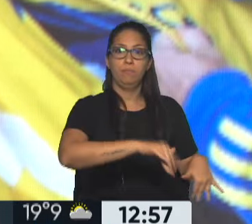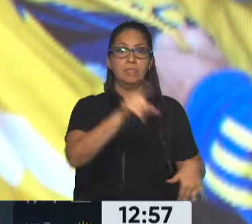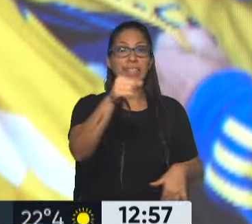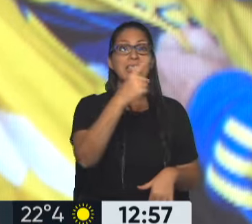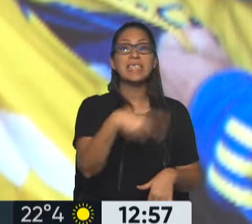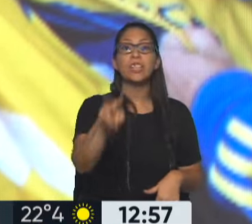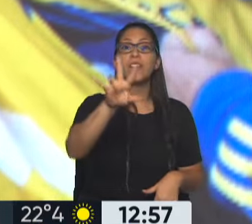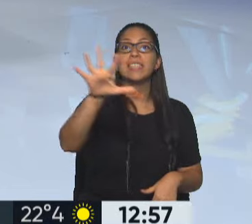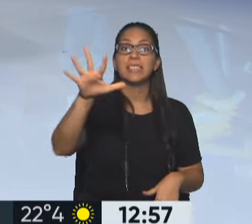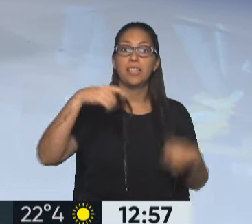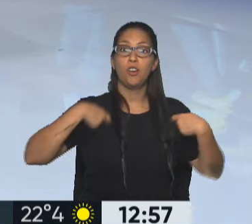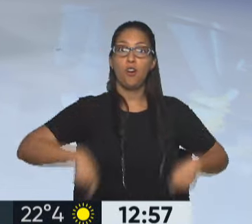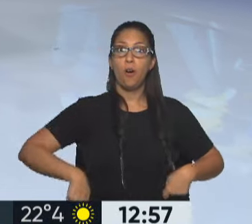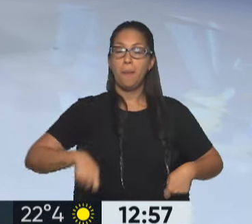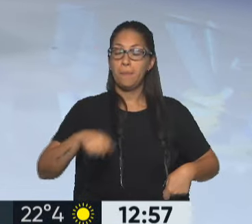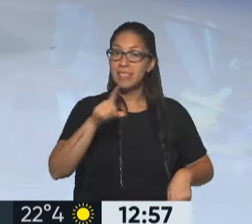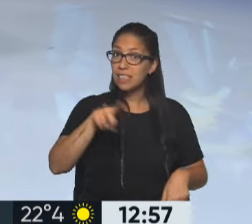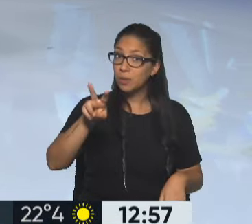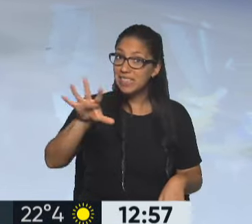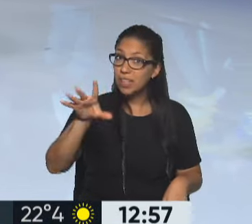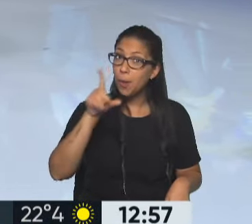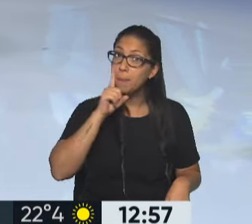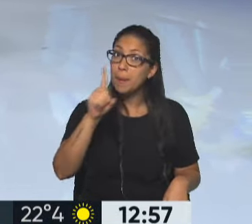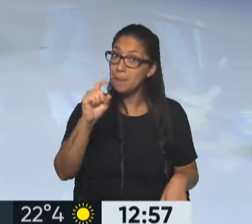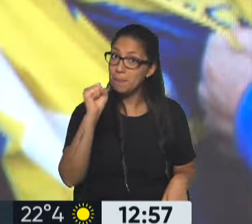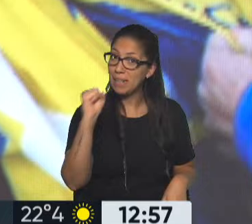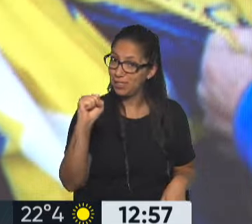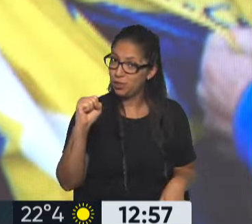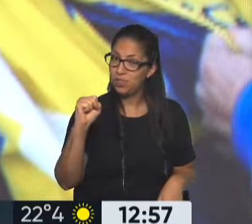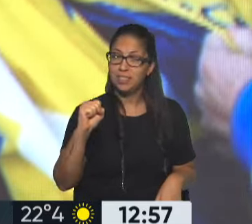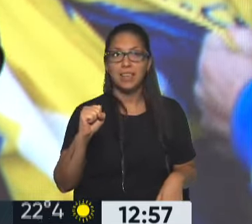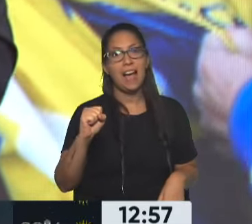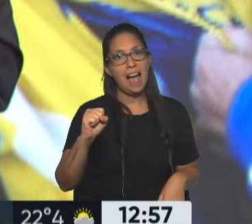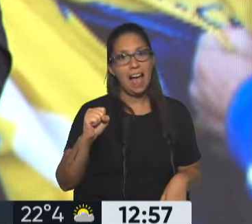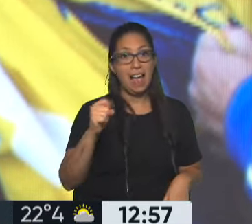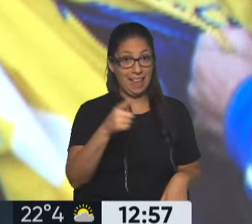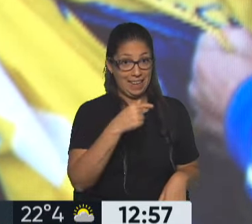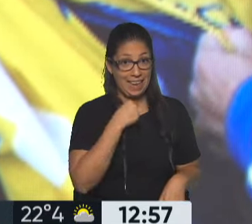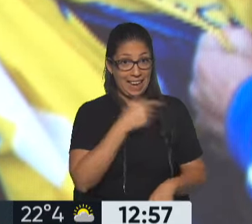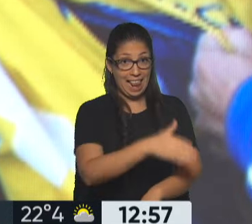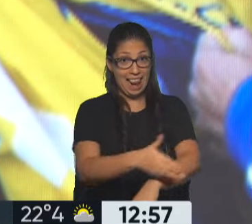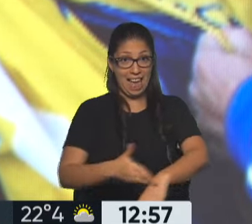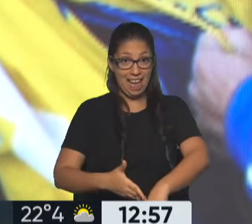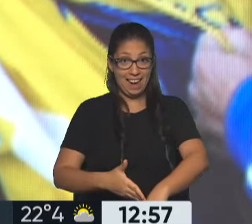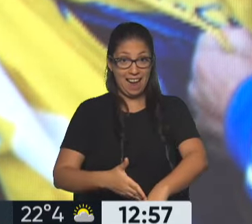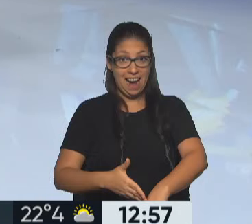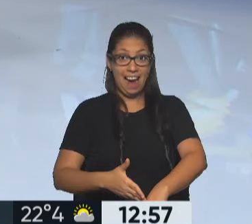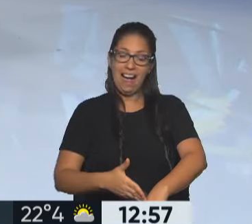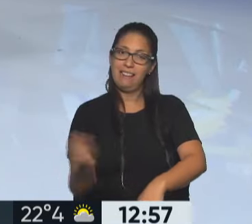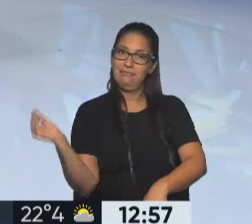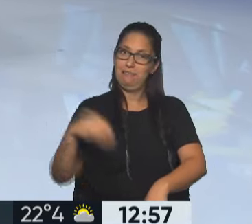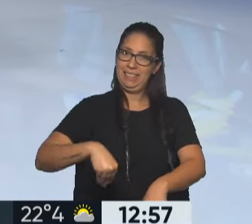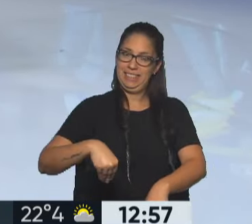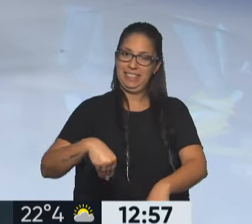¿Qué? Mil pesos. ¿La 125? 125 mil pesos. ¿La querés manga larga? Bueno, agregale. Un